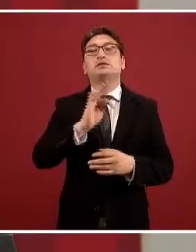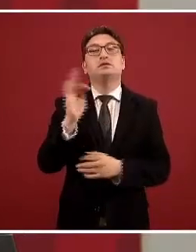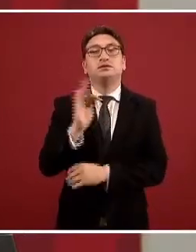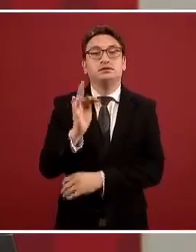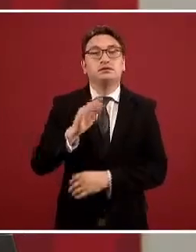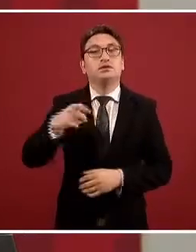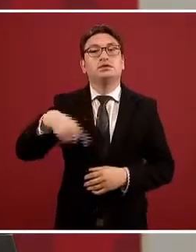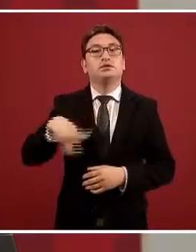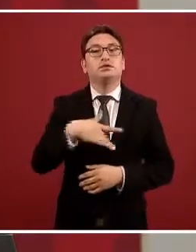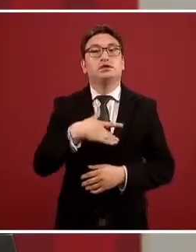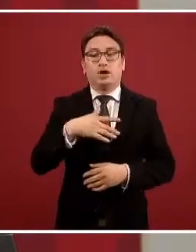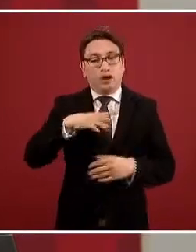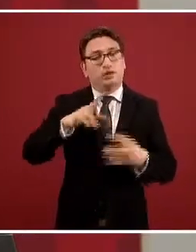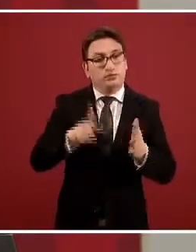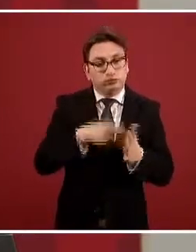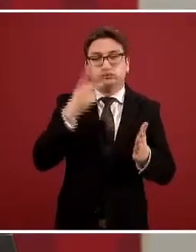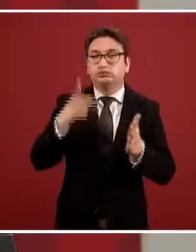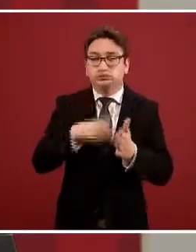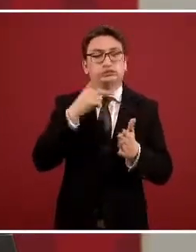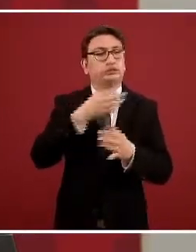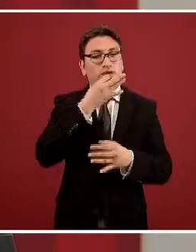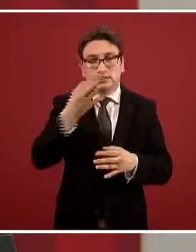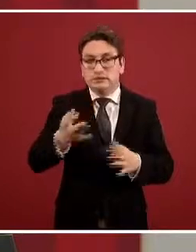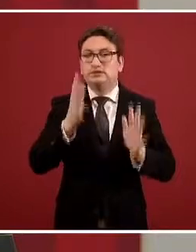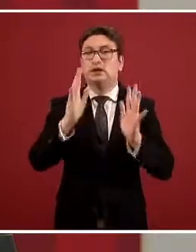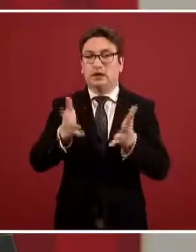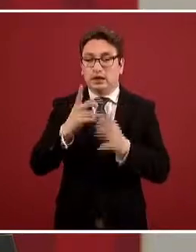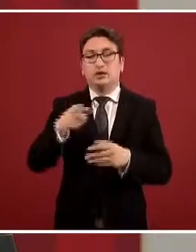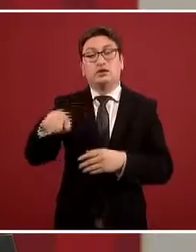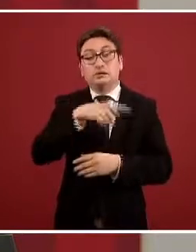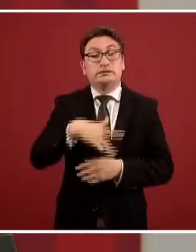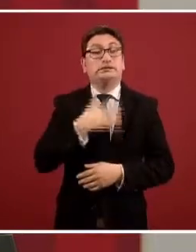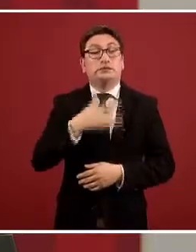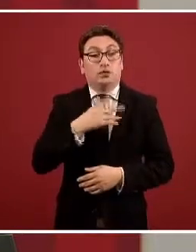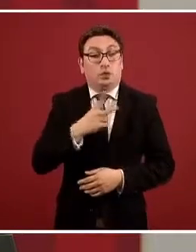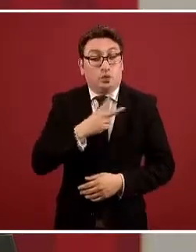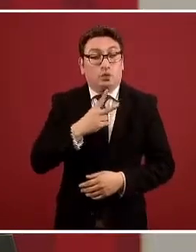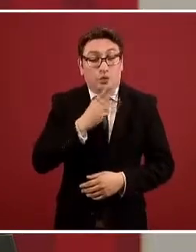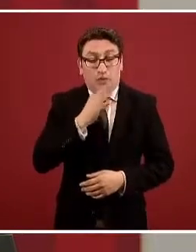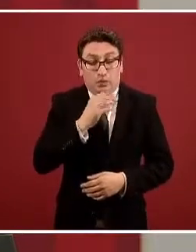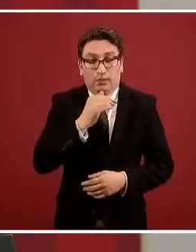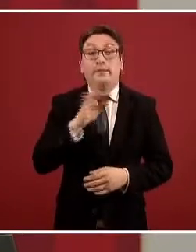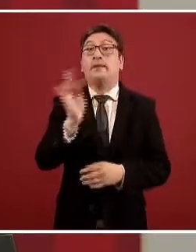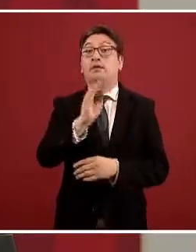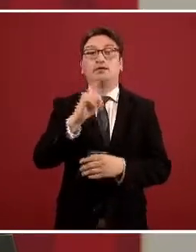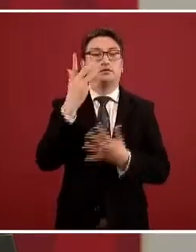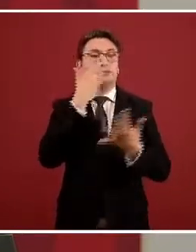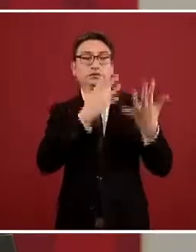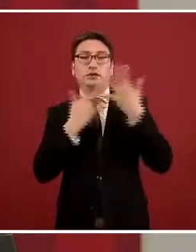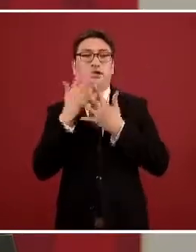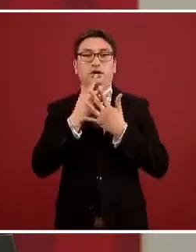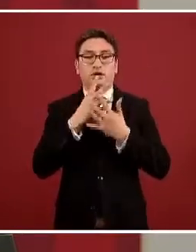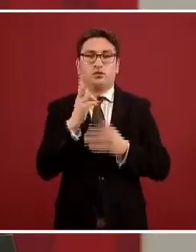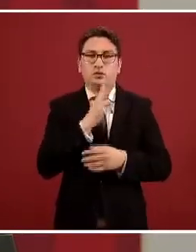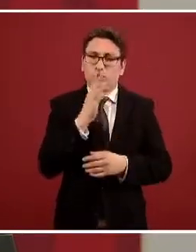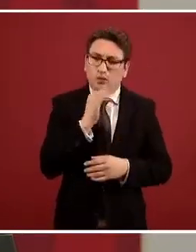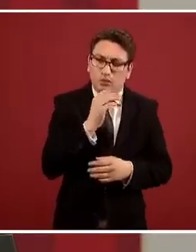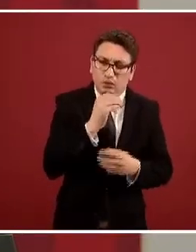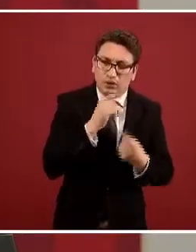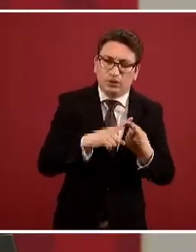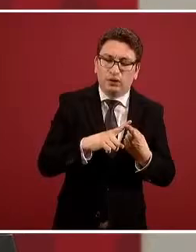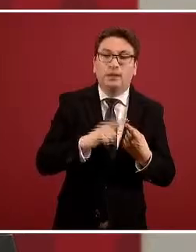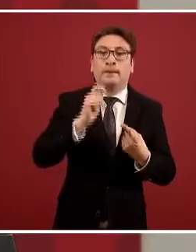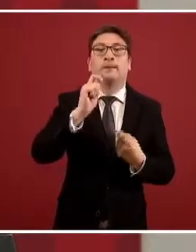periódicamente recordado este fenómeno de la dificultad respiratoria. No confundir dificultad respiratoria como